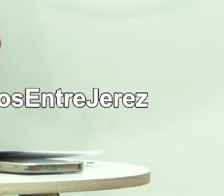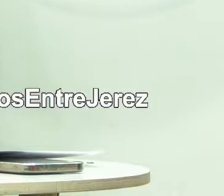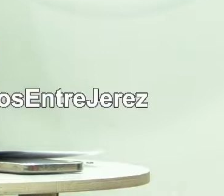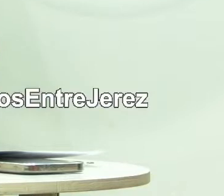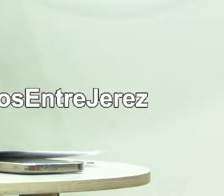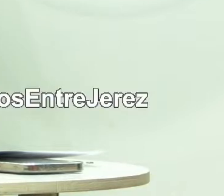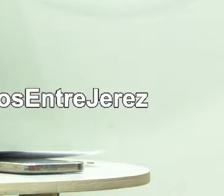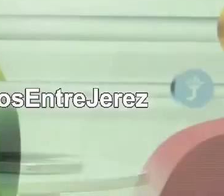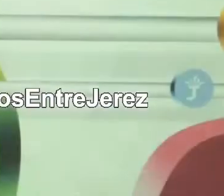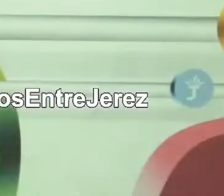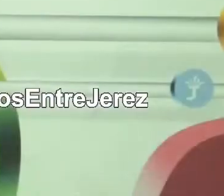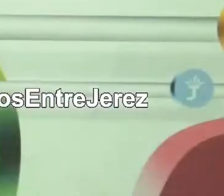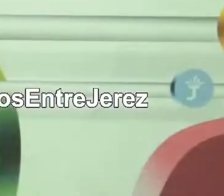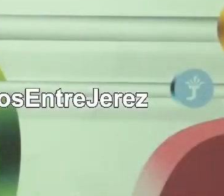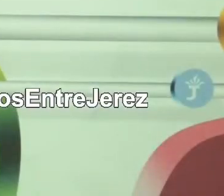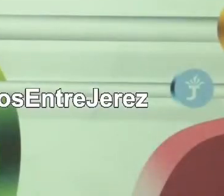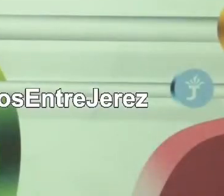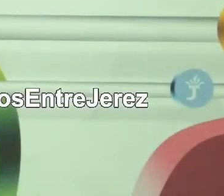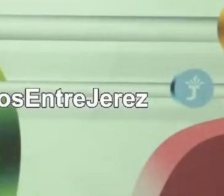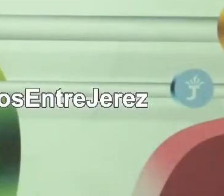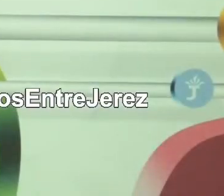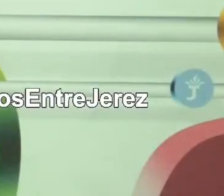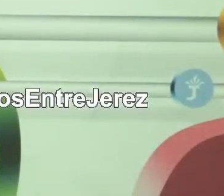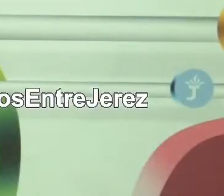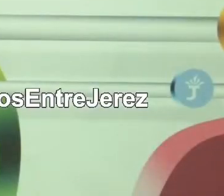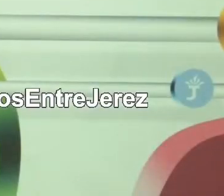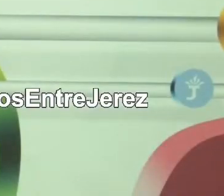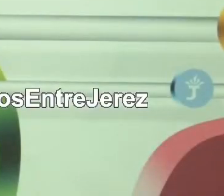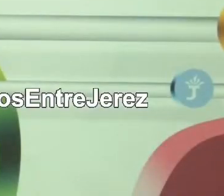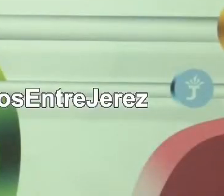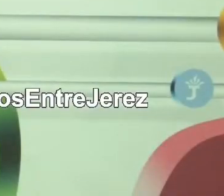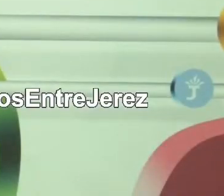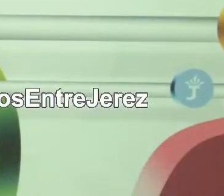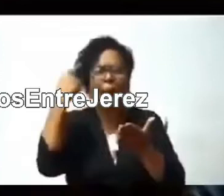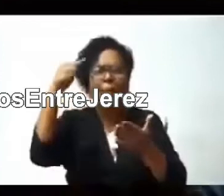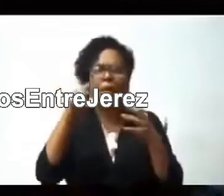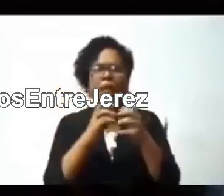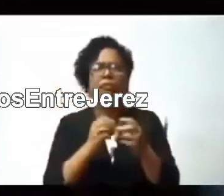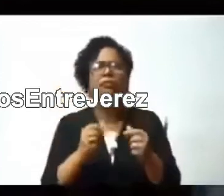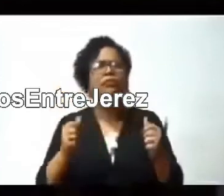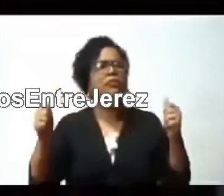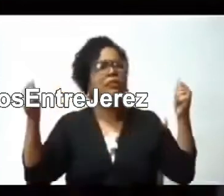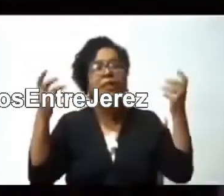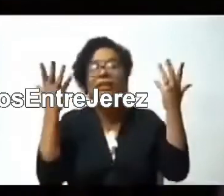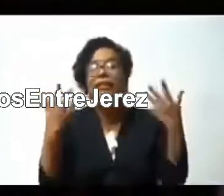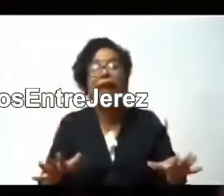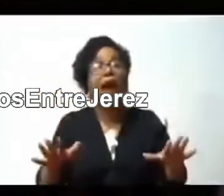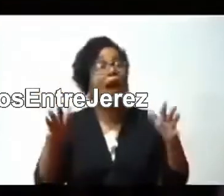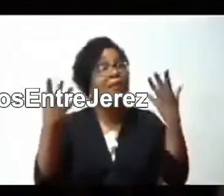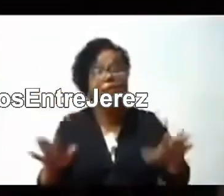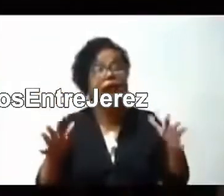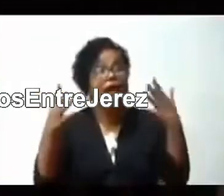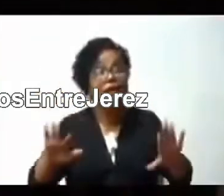los medicamentos y los tratamientos para combatir esta enfermedad o tratarla son muy costosos. Y en República Dominicana